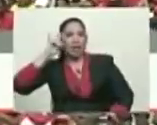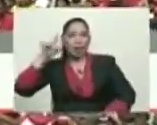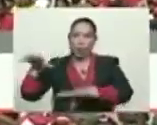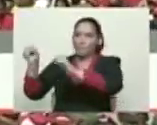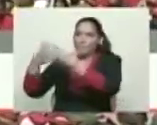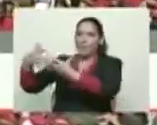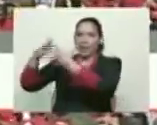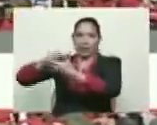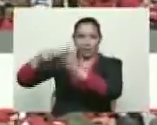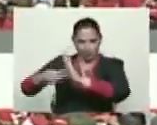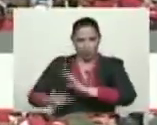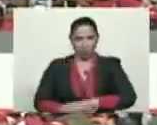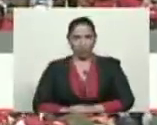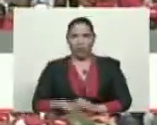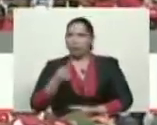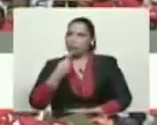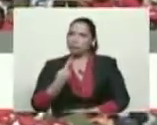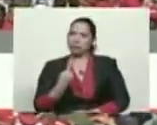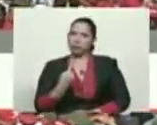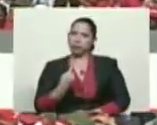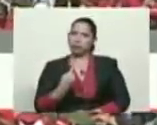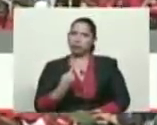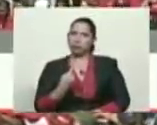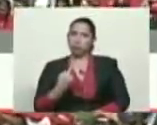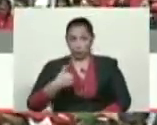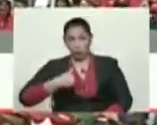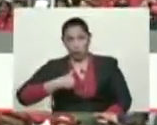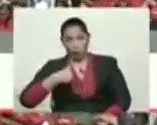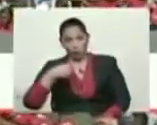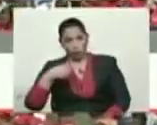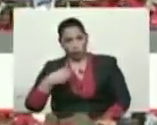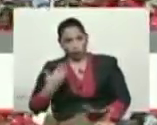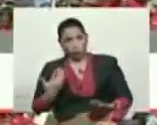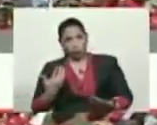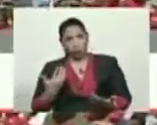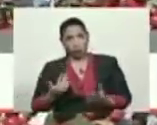imperialismo. Y a decirles, y yo les voy